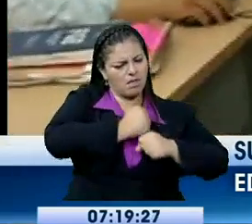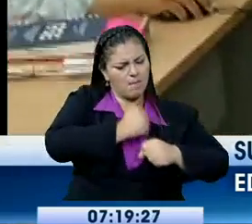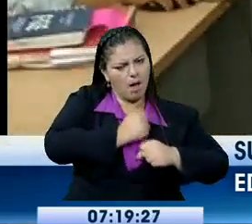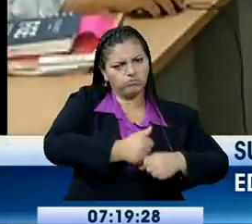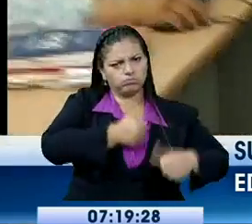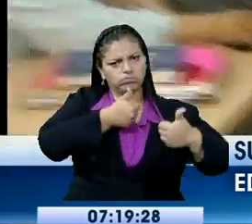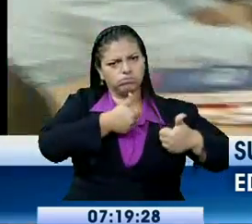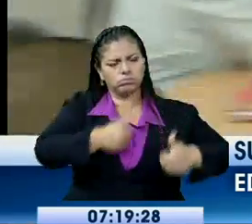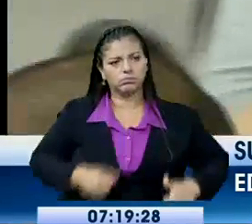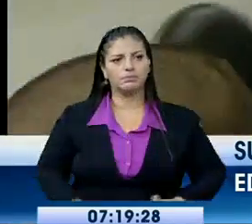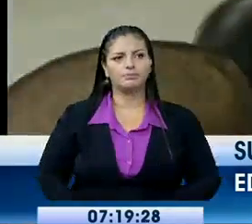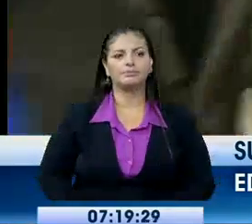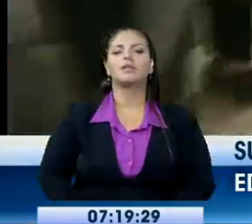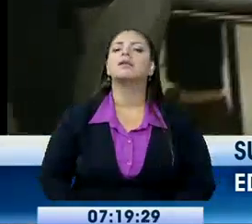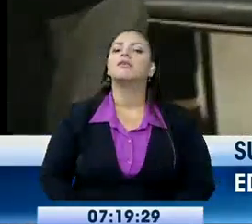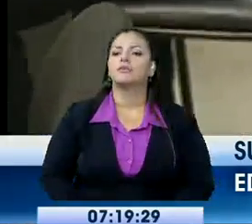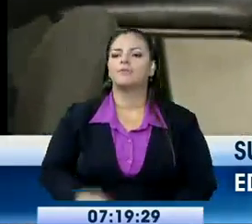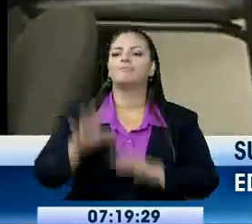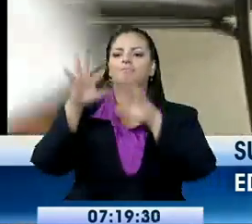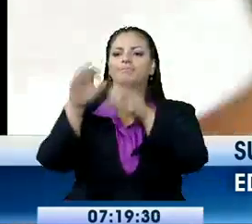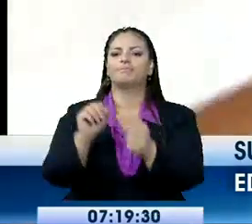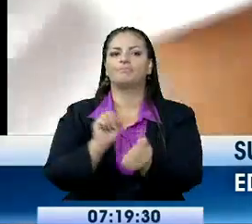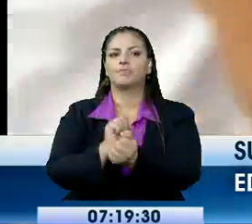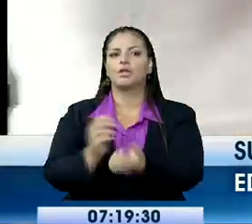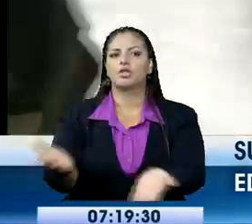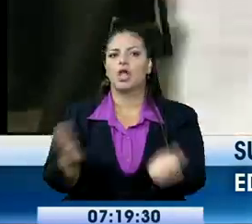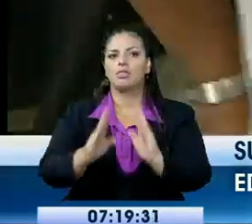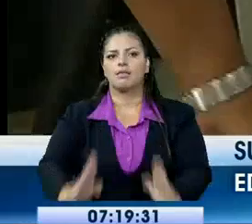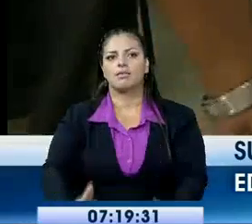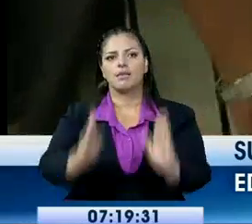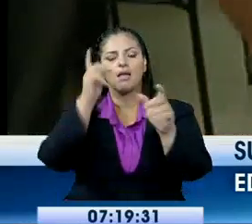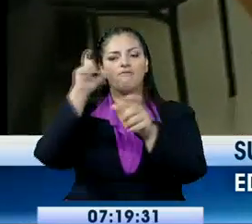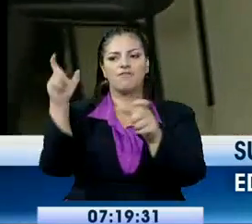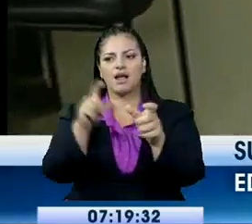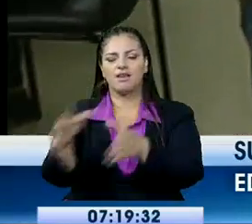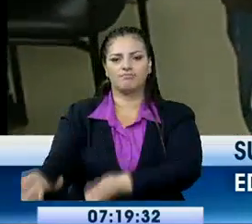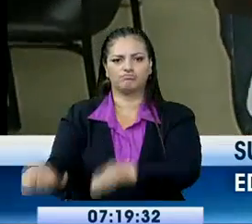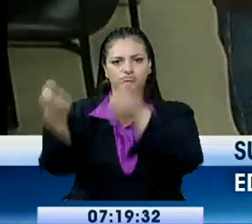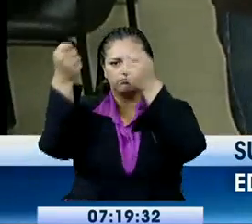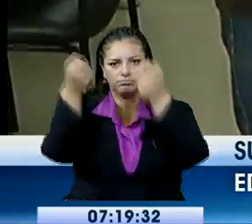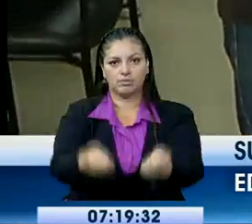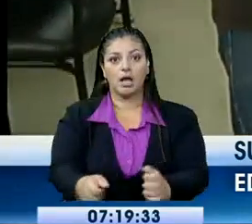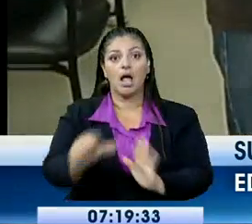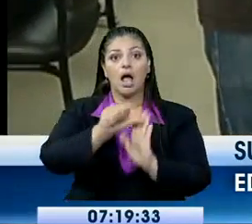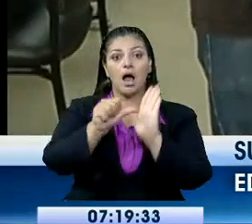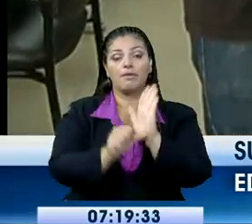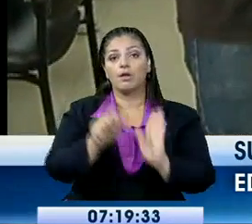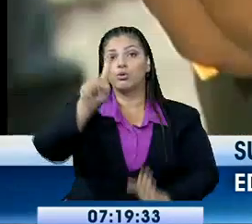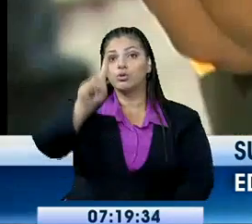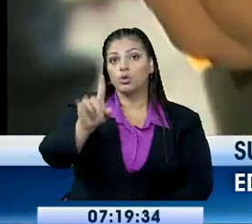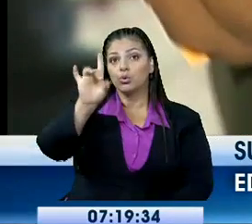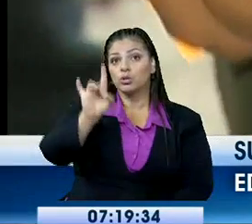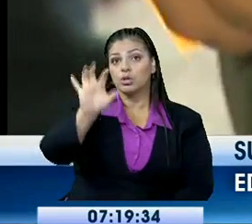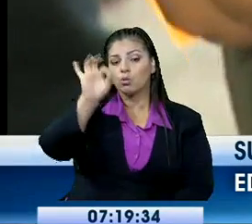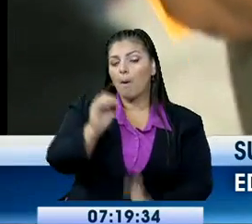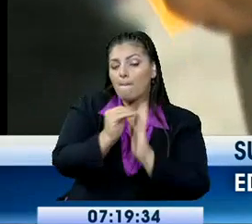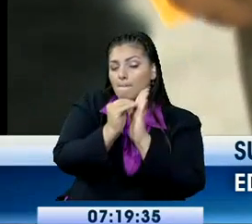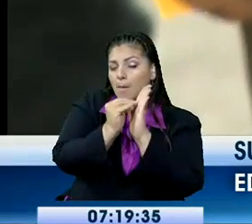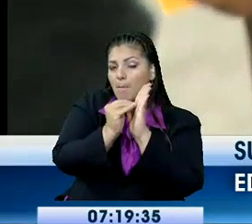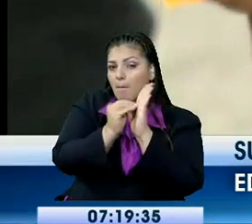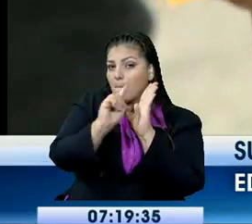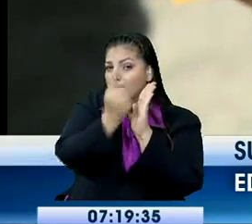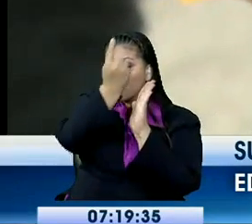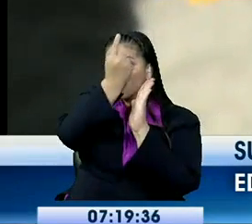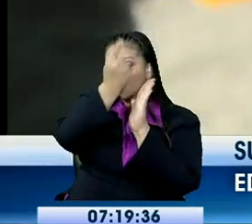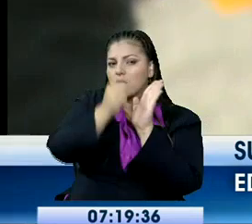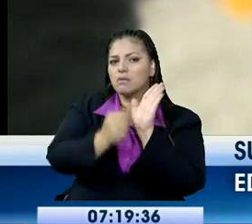a órdenes de la fiscalía, donde serán sometidos a lo que establece el artículo 189, primera parte del Código